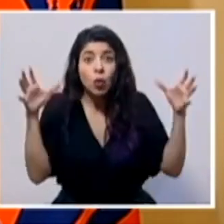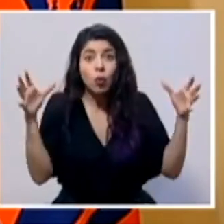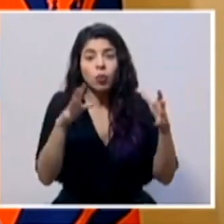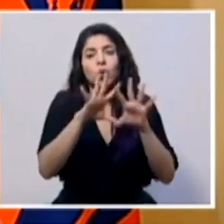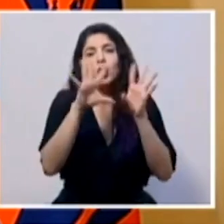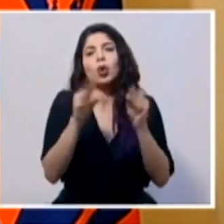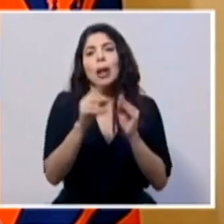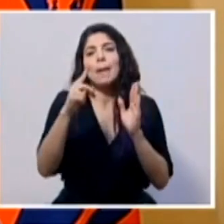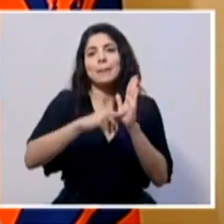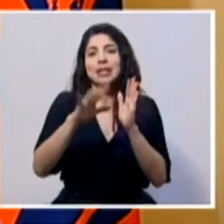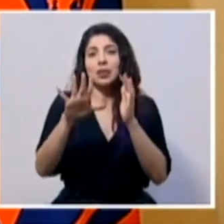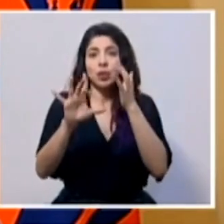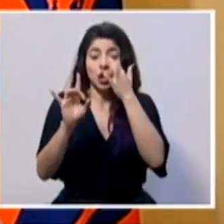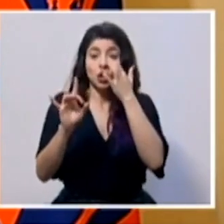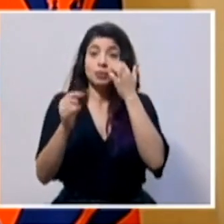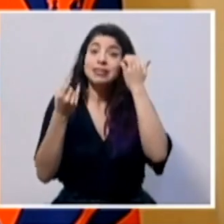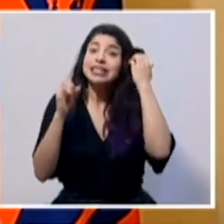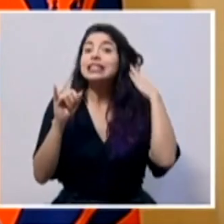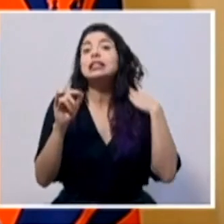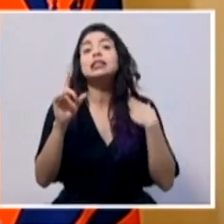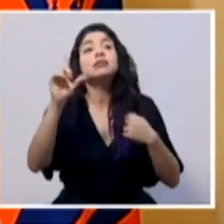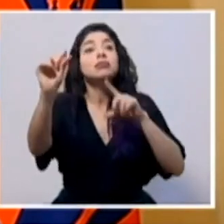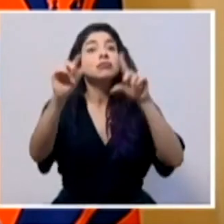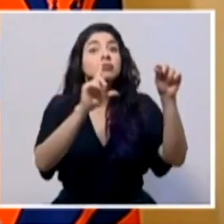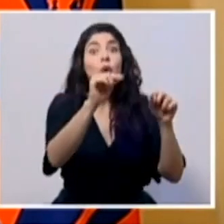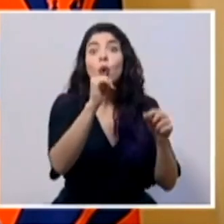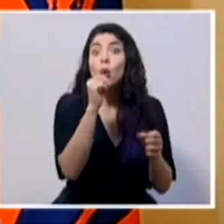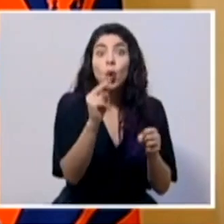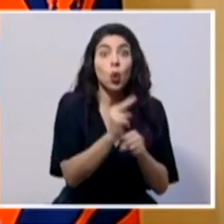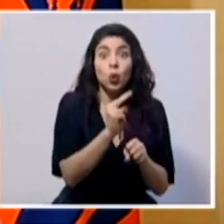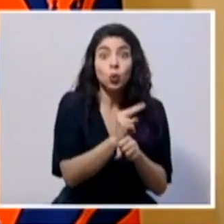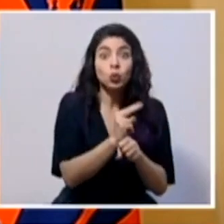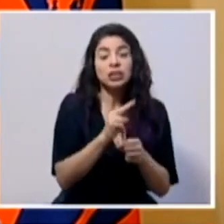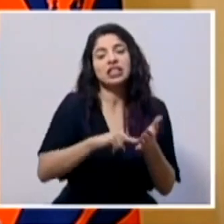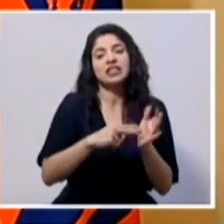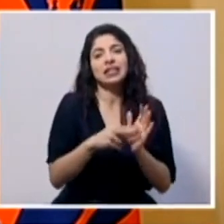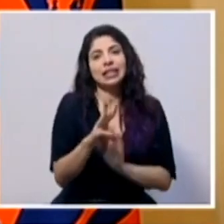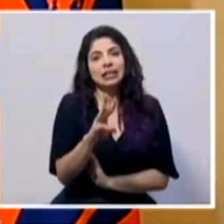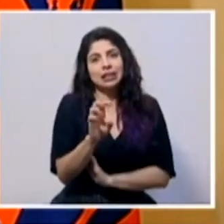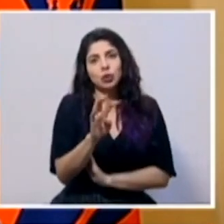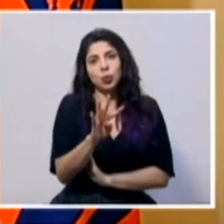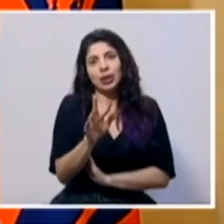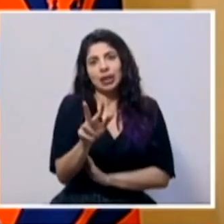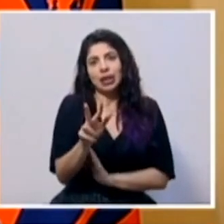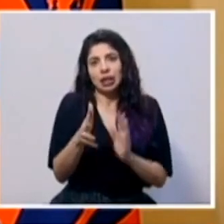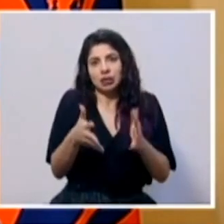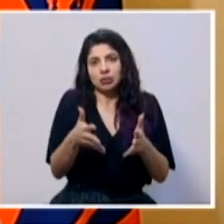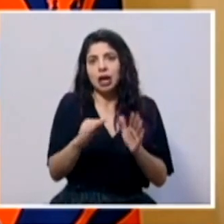1058. Si no utilizamos regionales y periféricos, serían 643 camas.